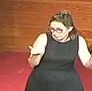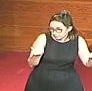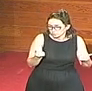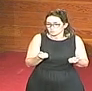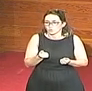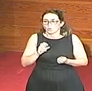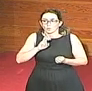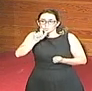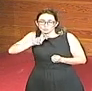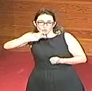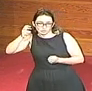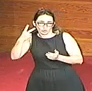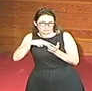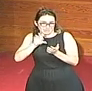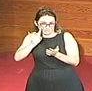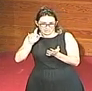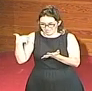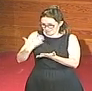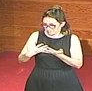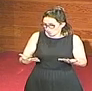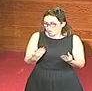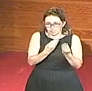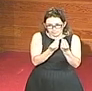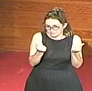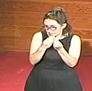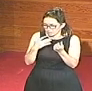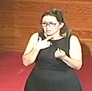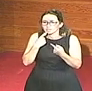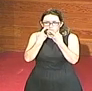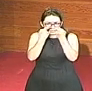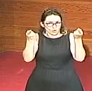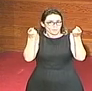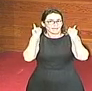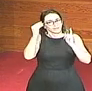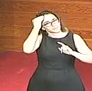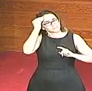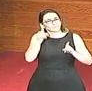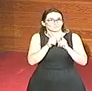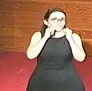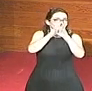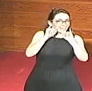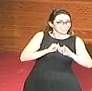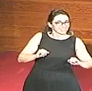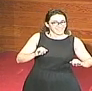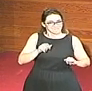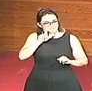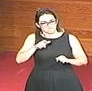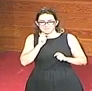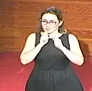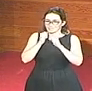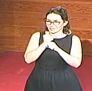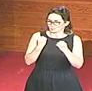2015 desaparecido. Es decir, que Eslovaquia no es un jardín de felicidad para el periodista, la verdad.